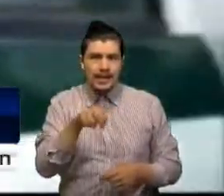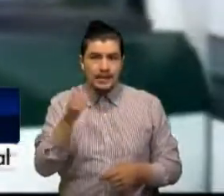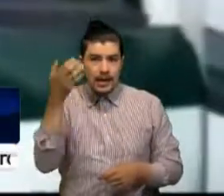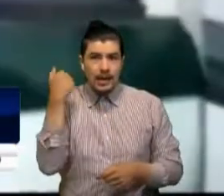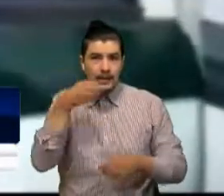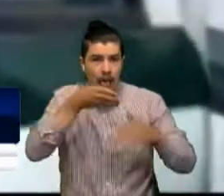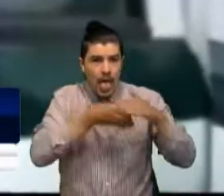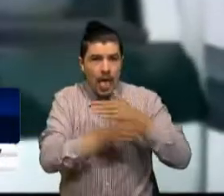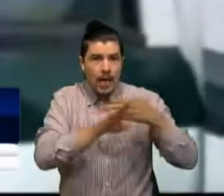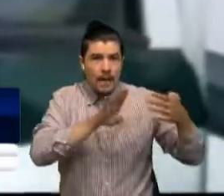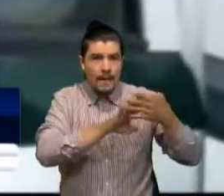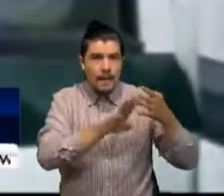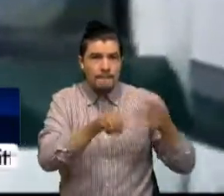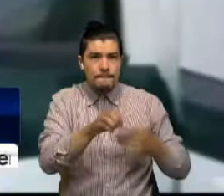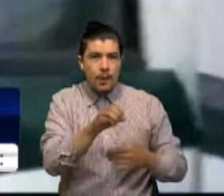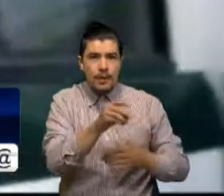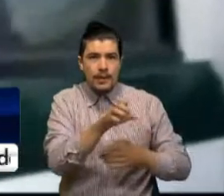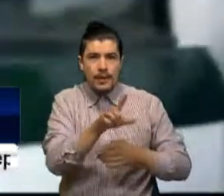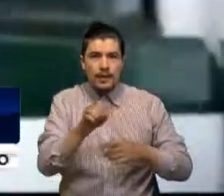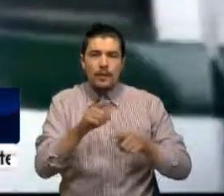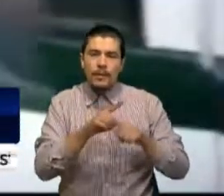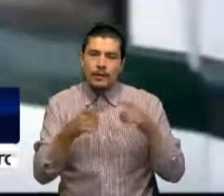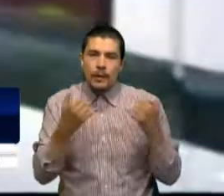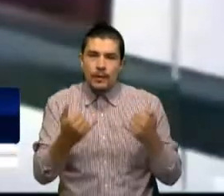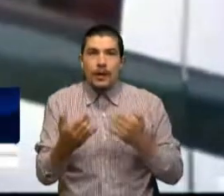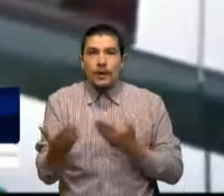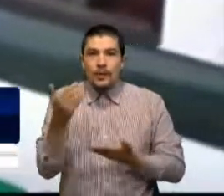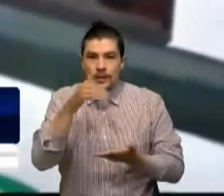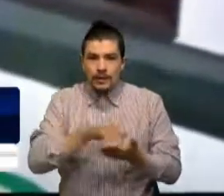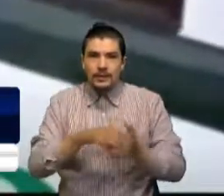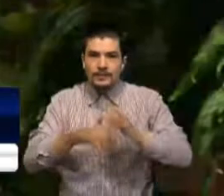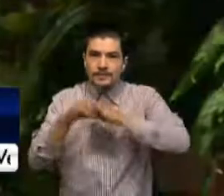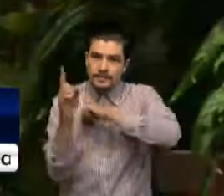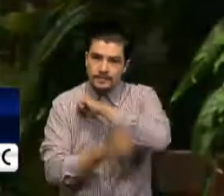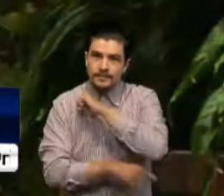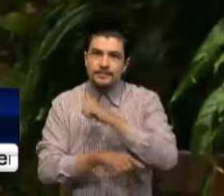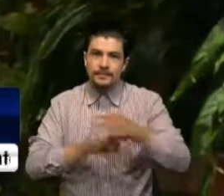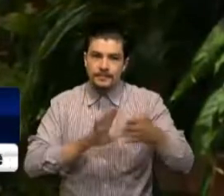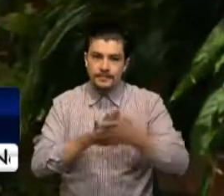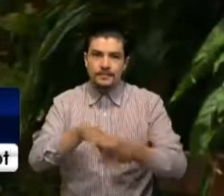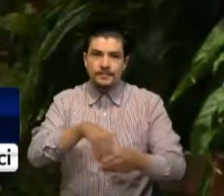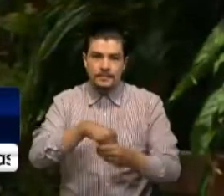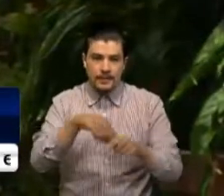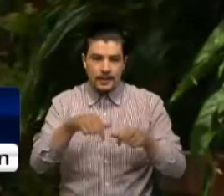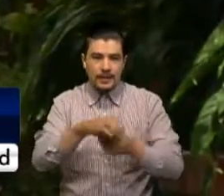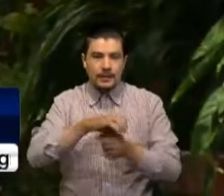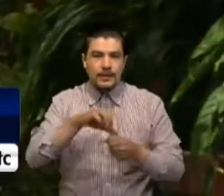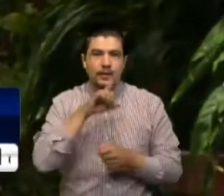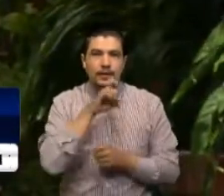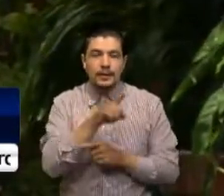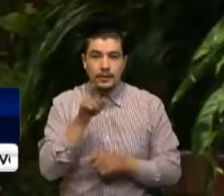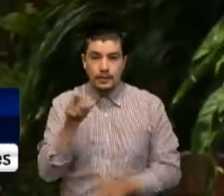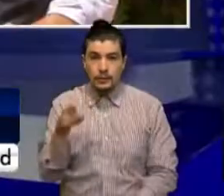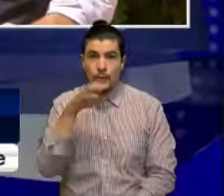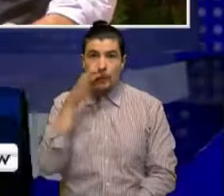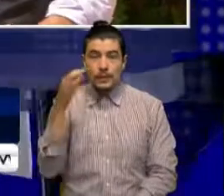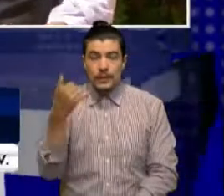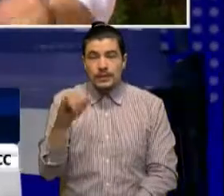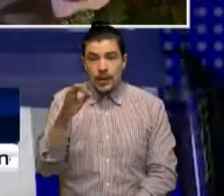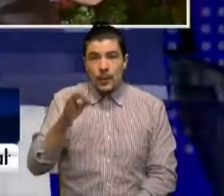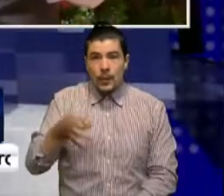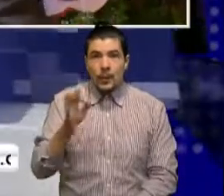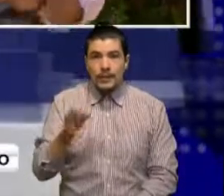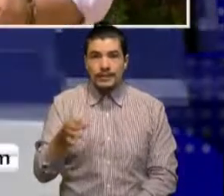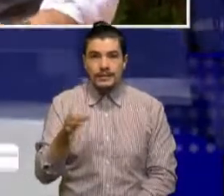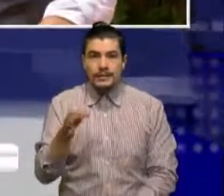cárcel modelo de Bucaramanga, se le impuso medida de aseguramiento. Este hombre ya fue enviado por un juez de control de